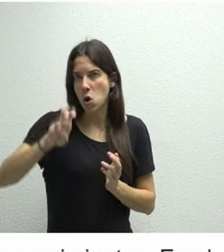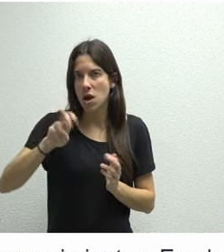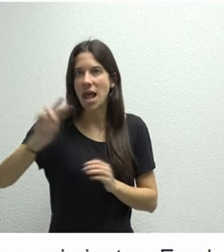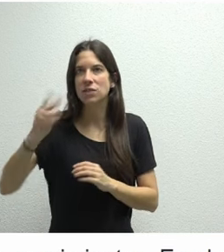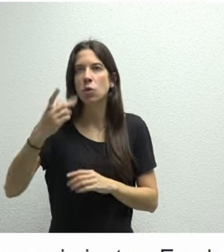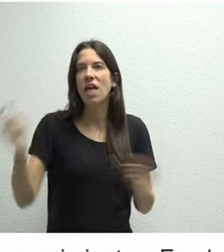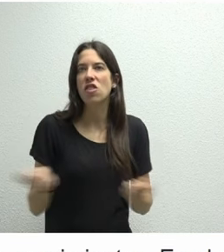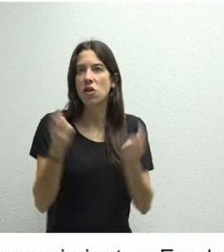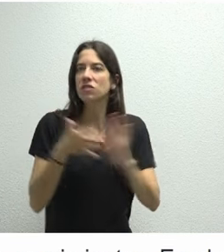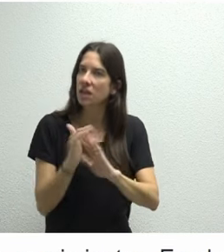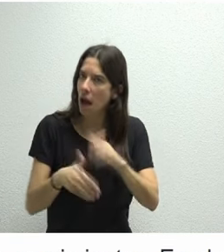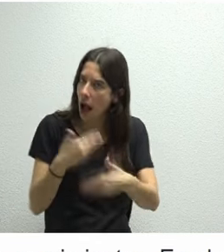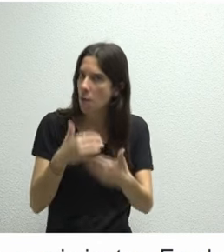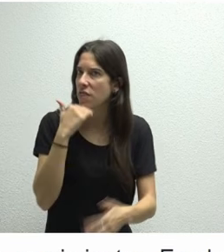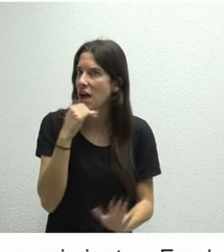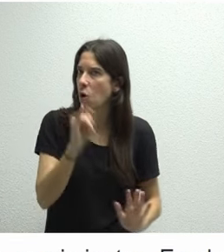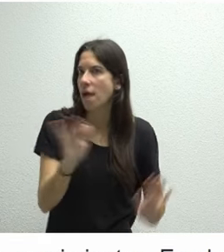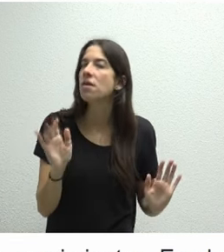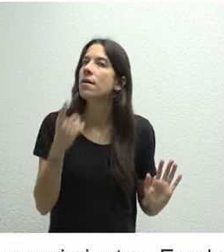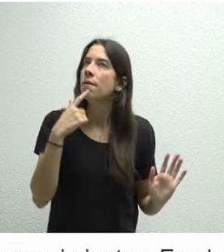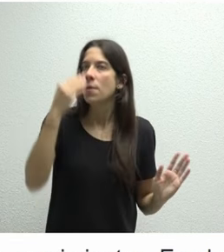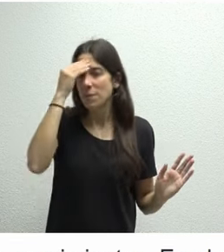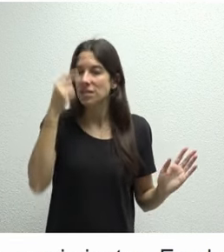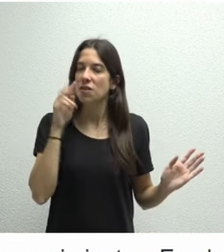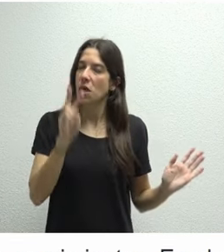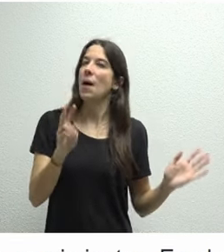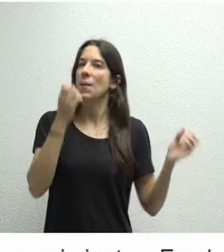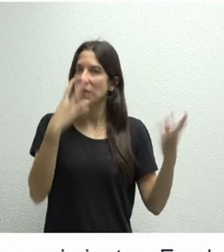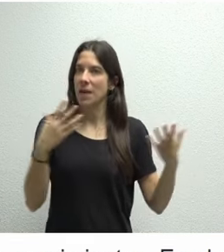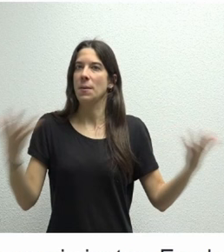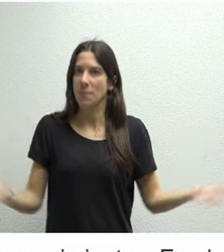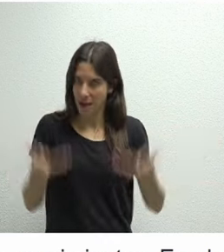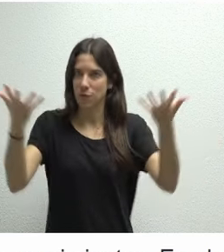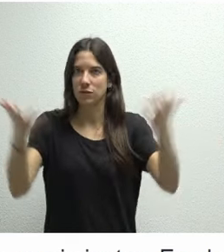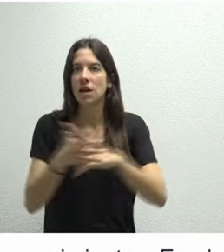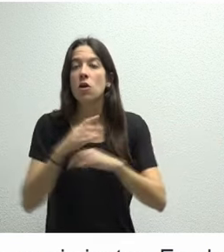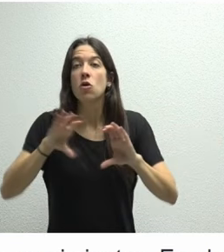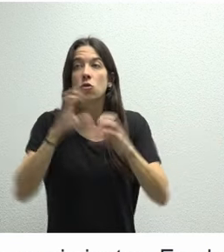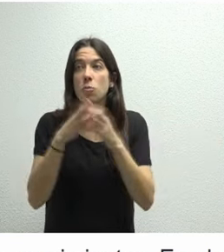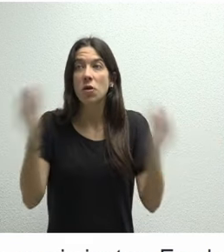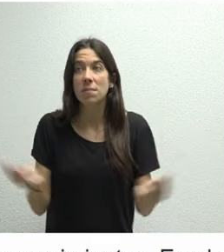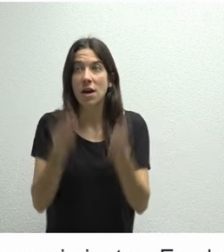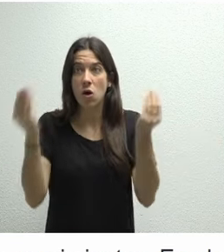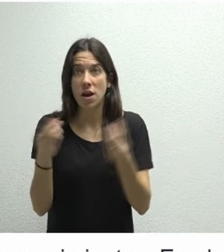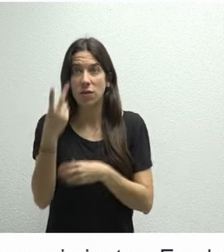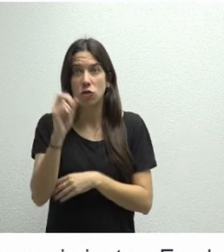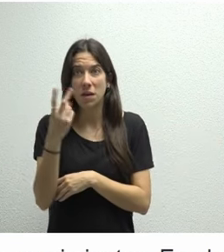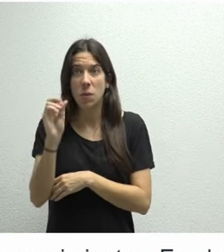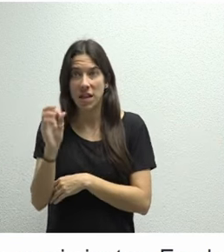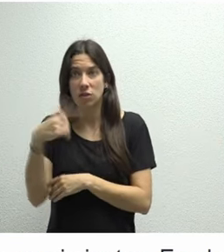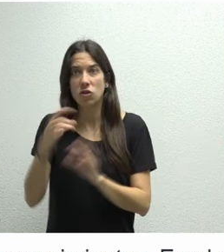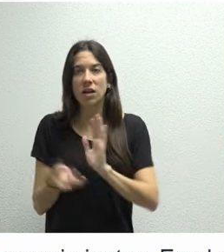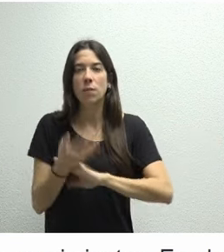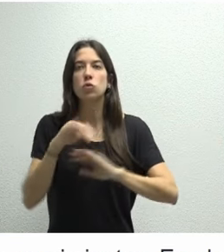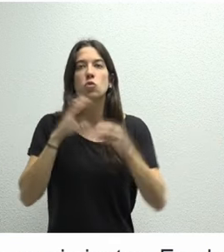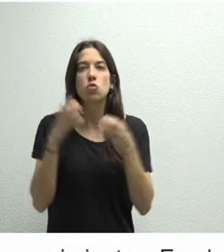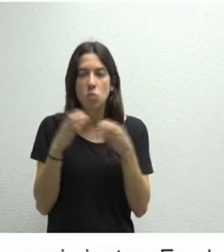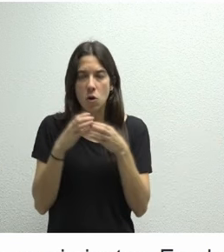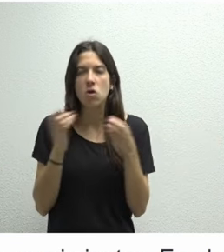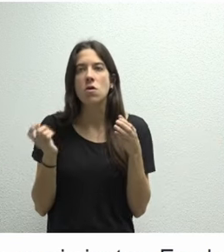lo cual hay un avance entonces uno dice bien Vamos grupos de mejora en 2020 hicimos un grupo entre los